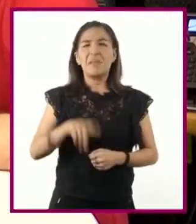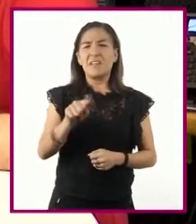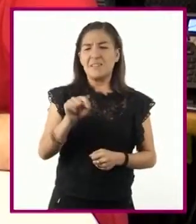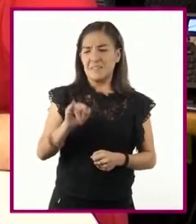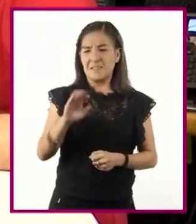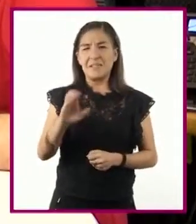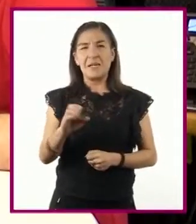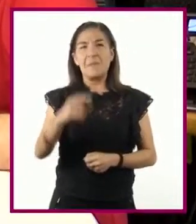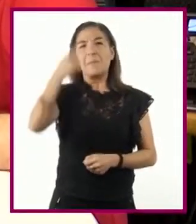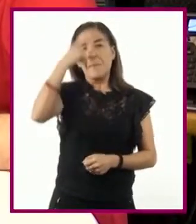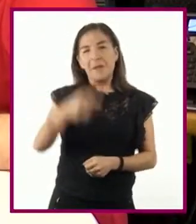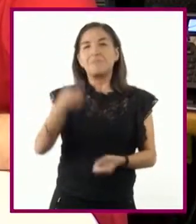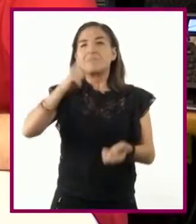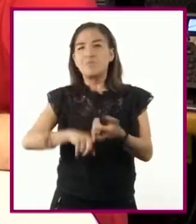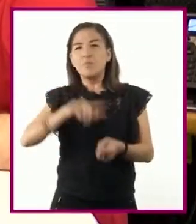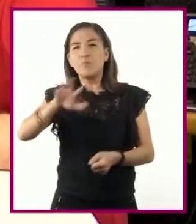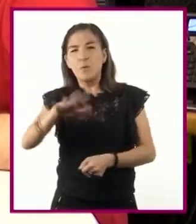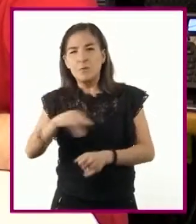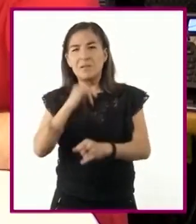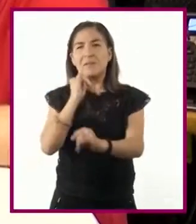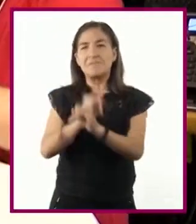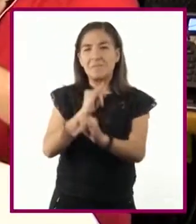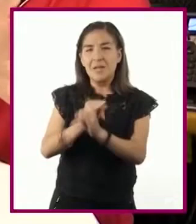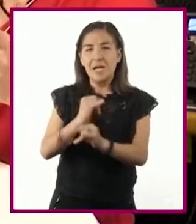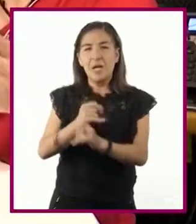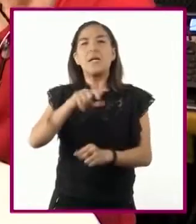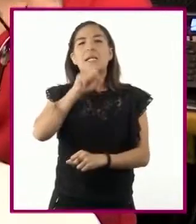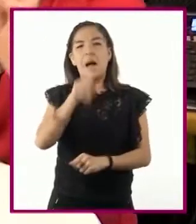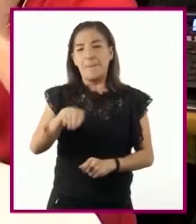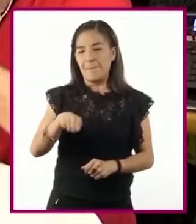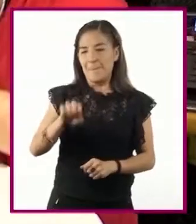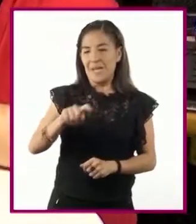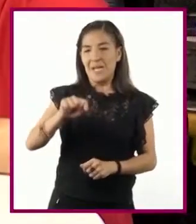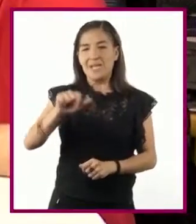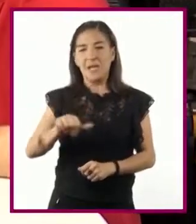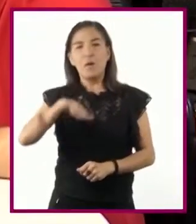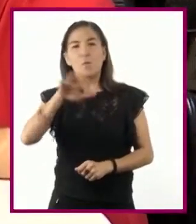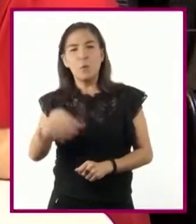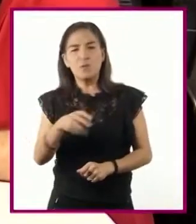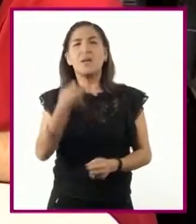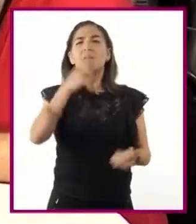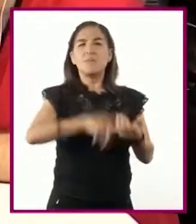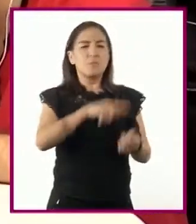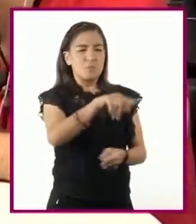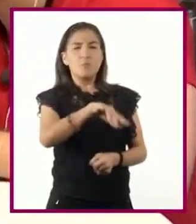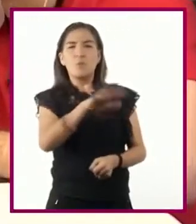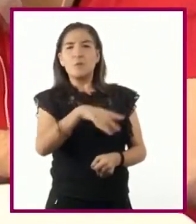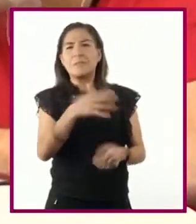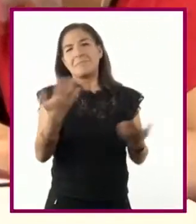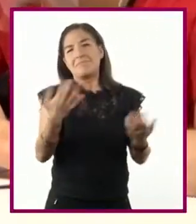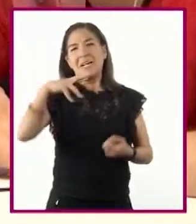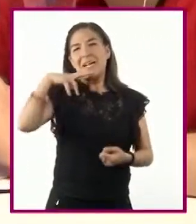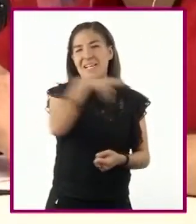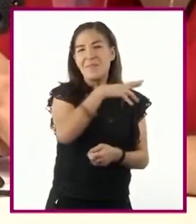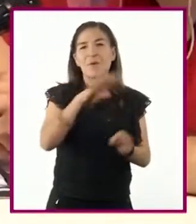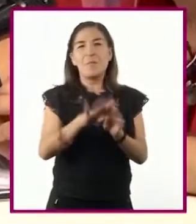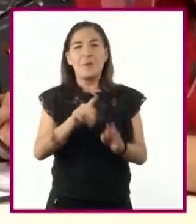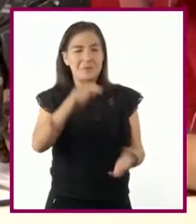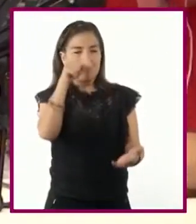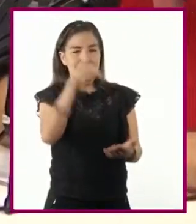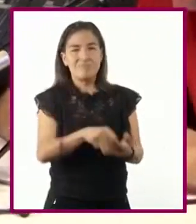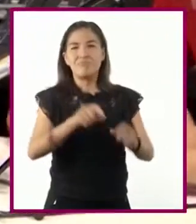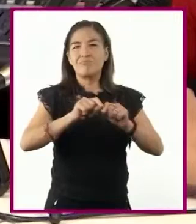ofrecen buscadores y metabuscadores. Los buscadores aparecen inmediatamente al hacer la conexión